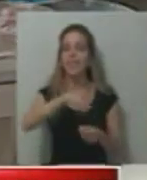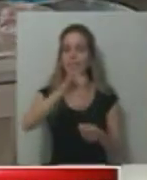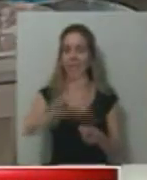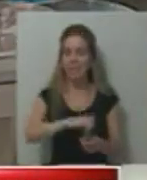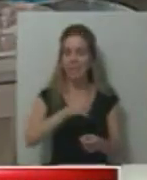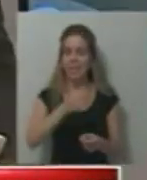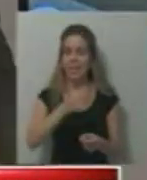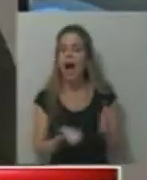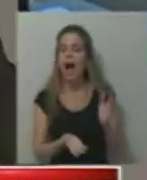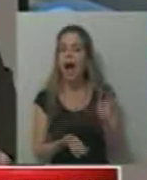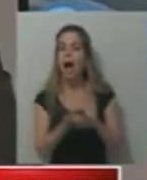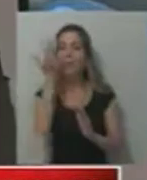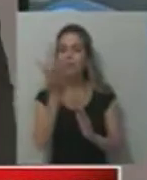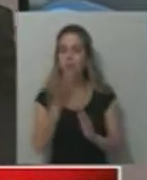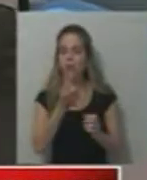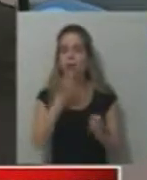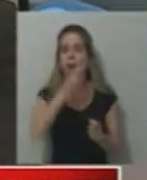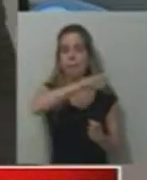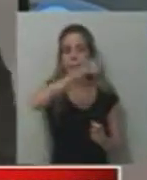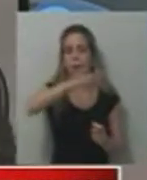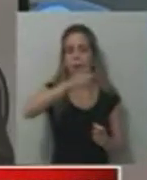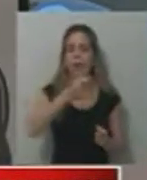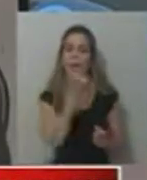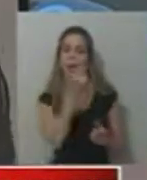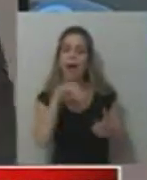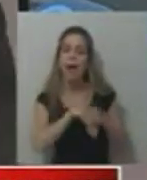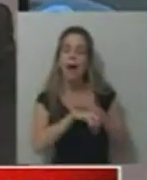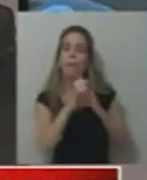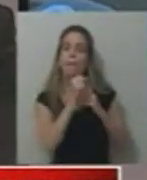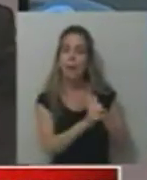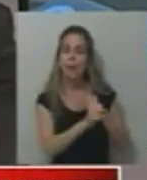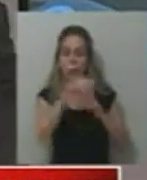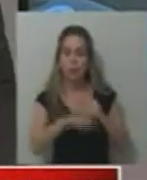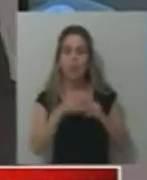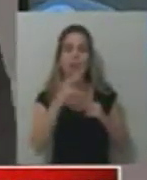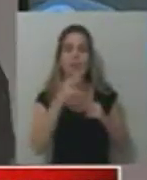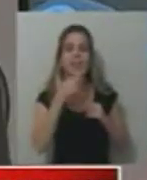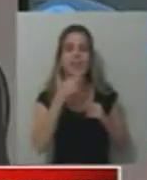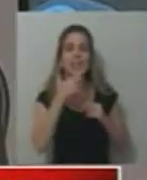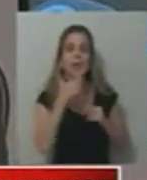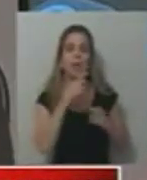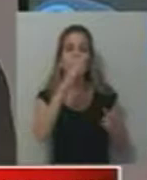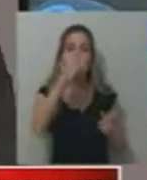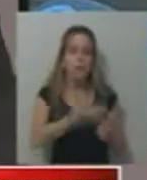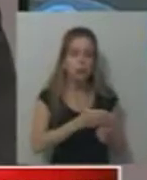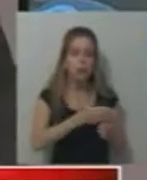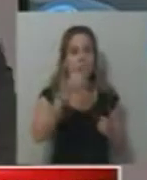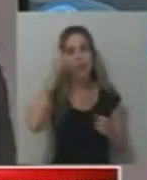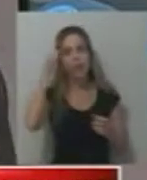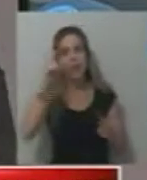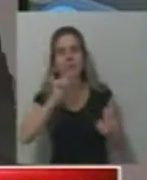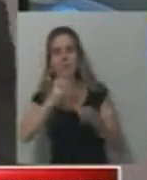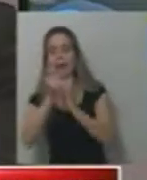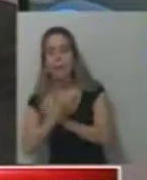otro tema, para ahorristas en pesos. Hoy están 19%, la idea es llevarlo un poquito más arriba, cerca de la inflación. 26. Cerca